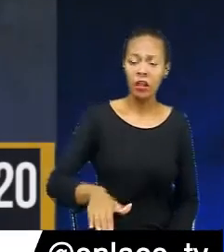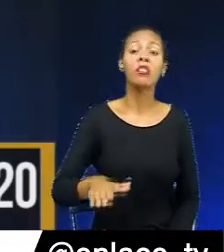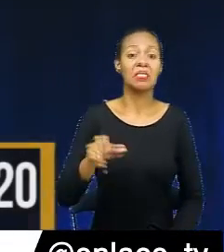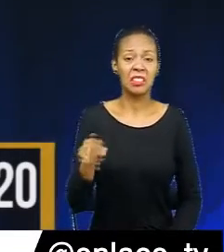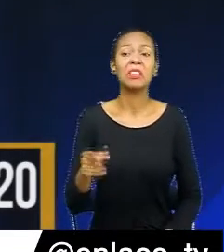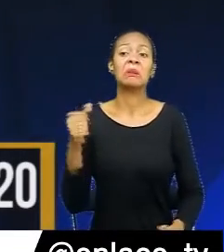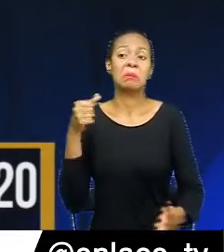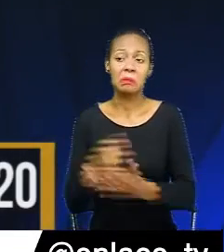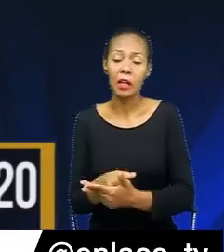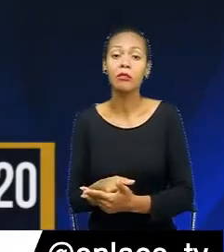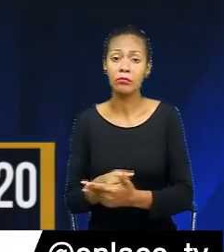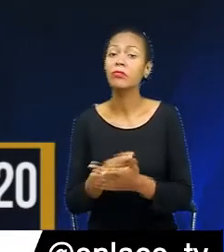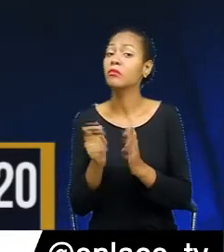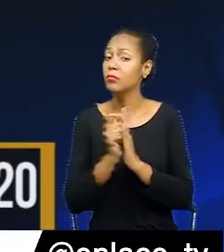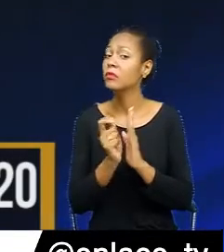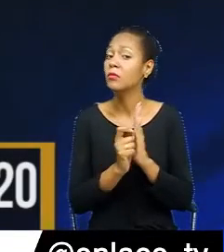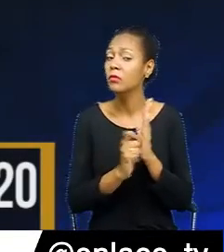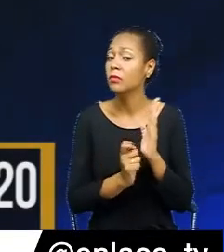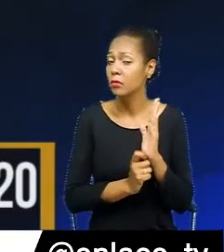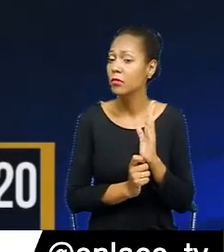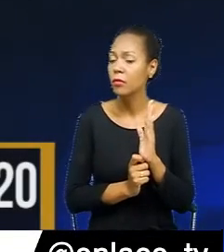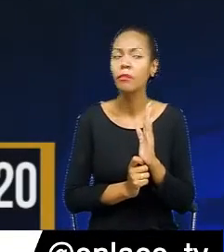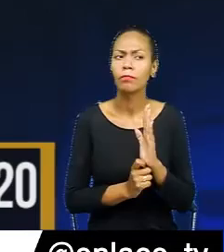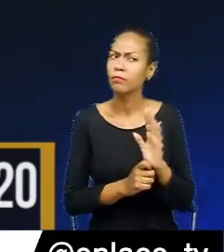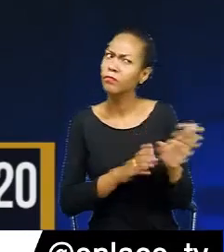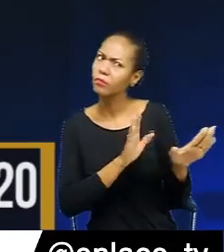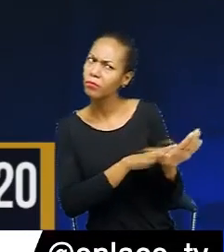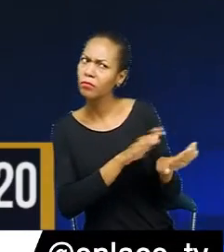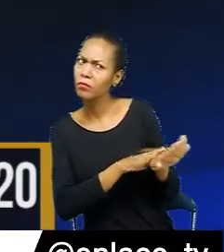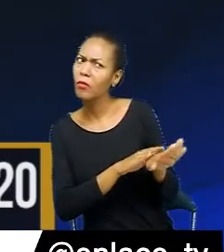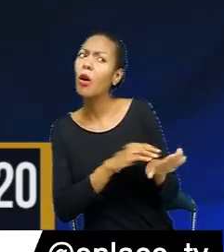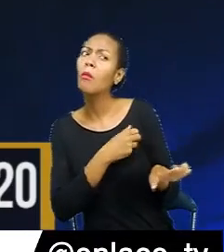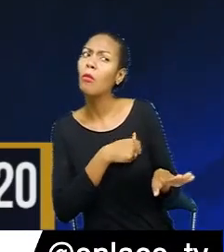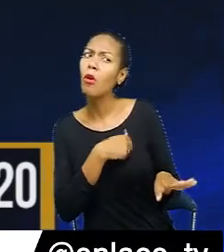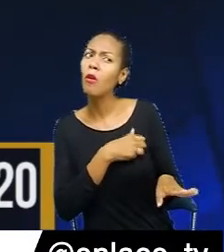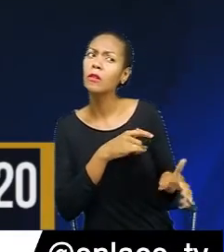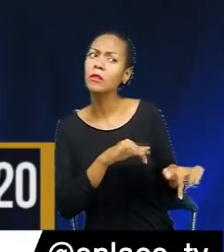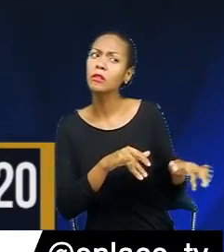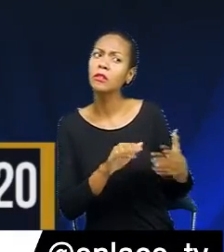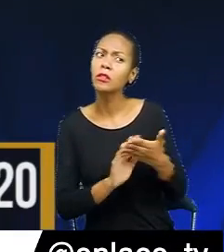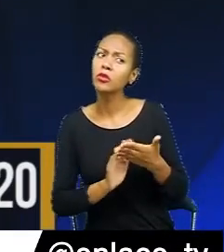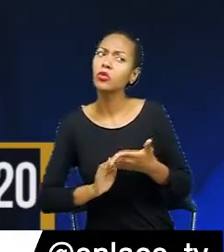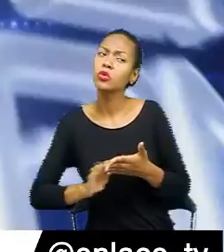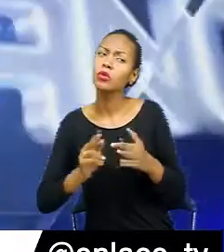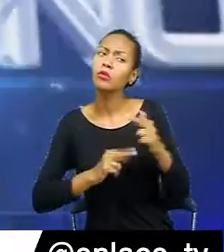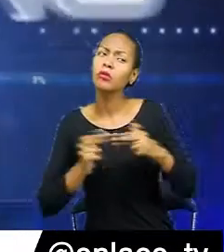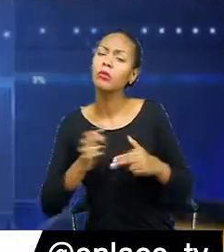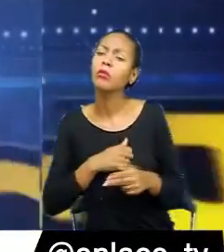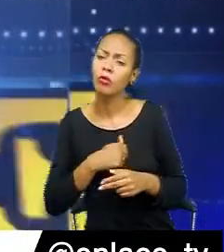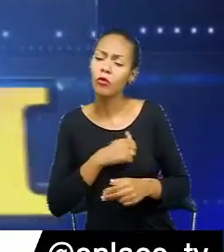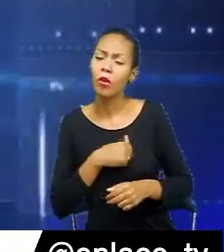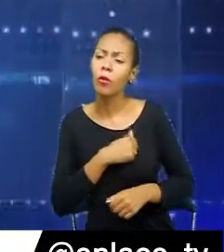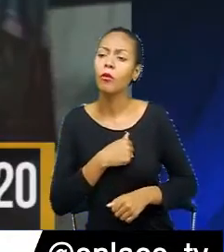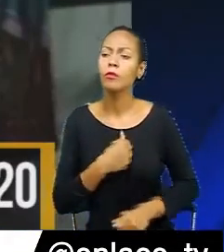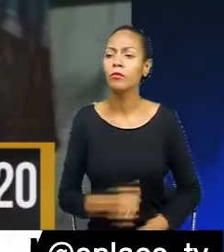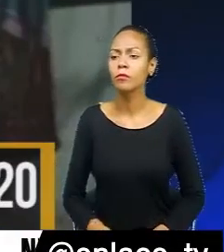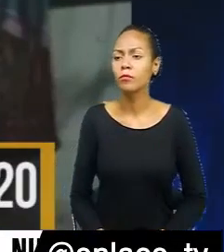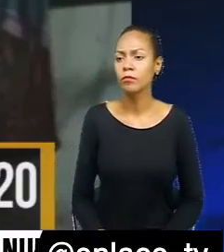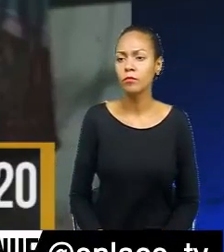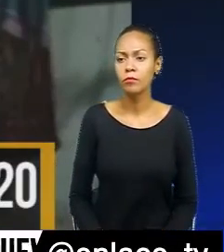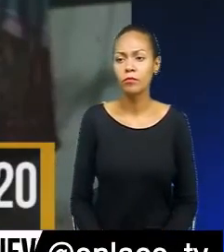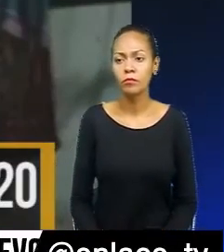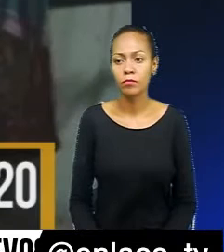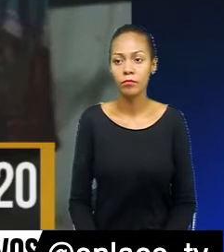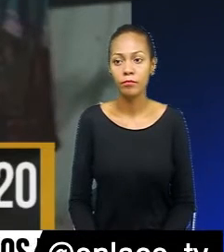a diario se registran, por lo que hacen un llamado urgente a la Secretaría de Infraestructura para así intervenir el carreteable.